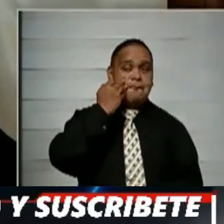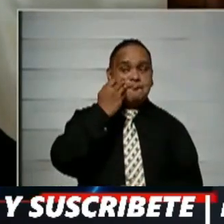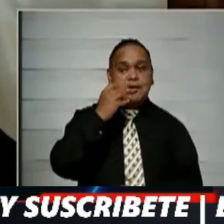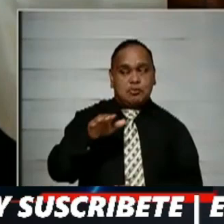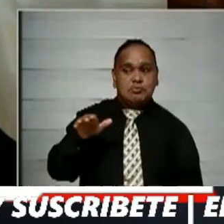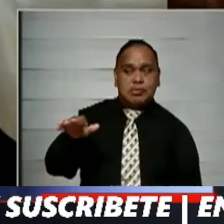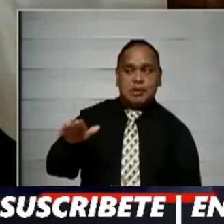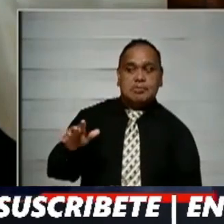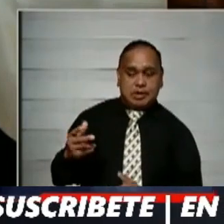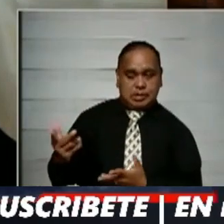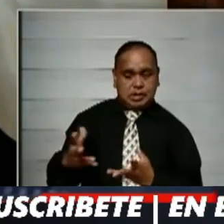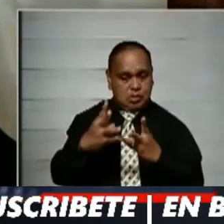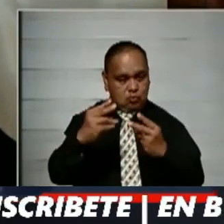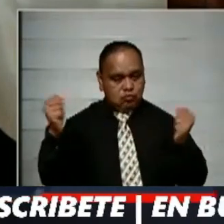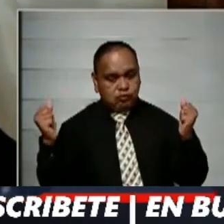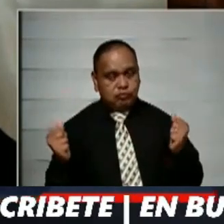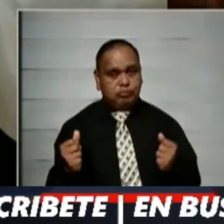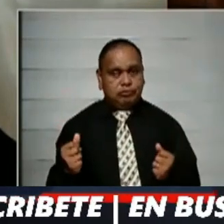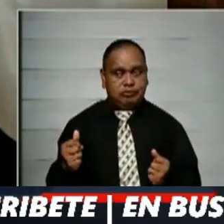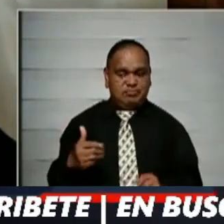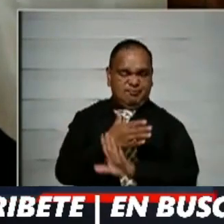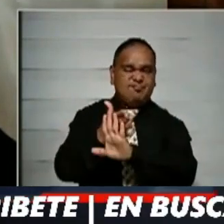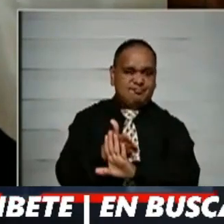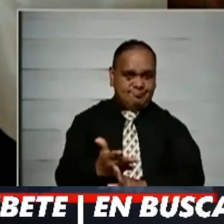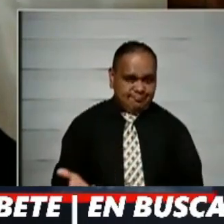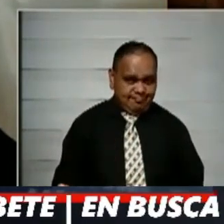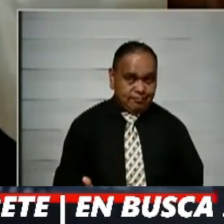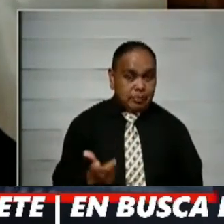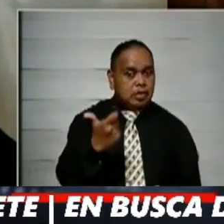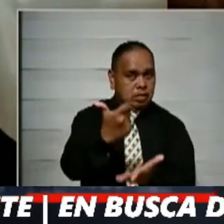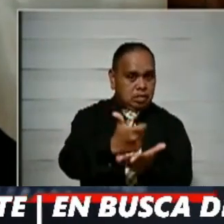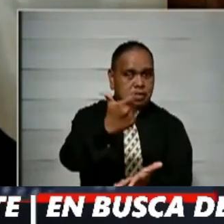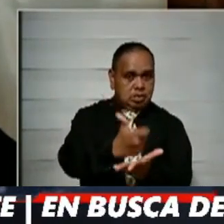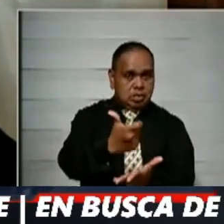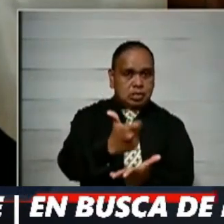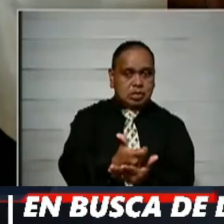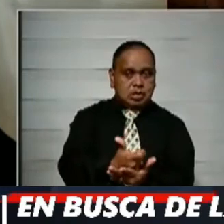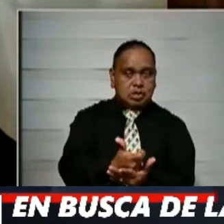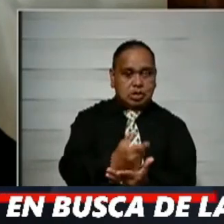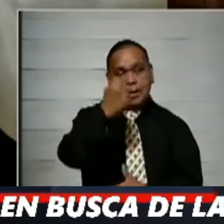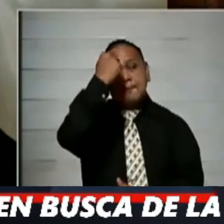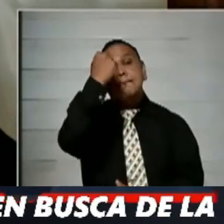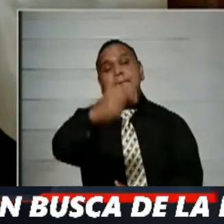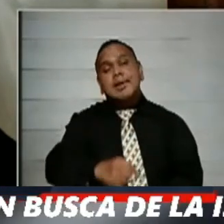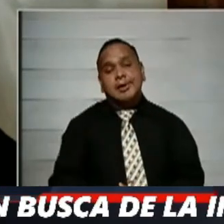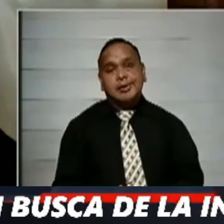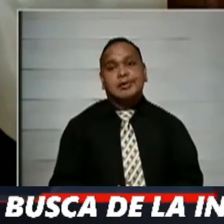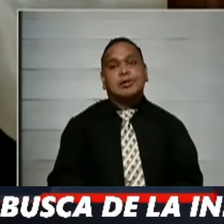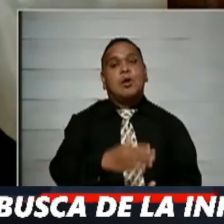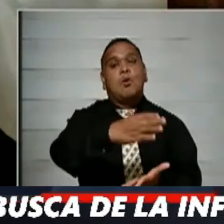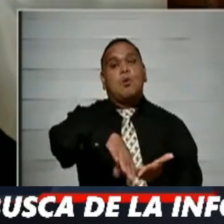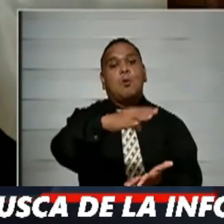el brother, ¿no? Pues sí, les duele, pero imagínense, y con ese dinerito compraron, para que tengan una idea,